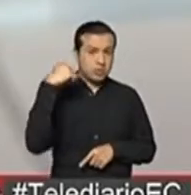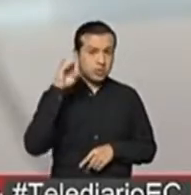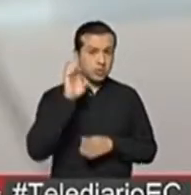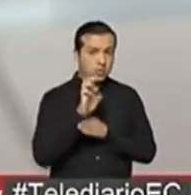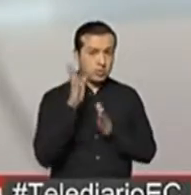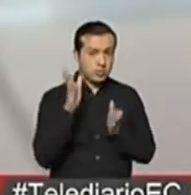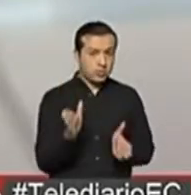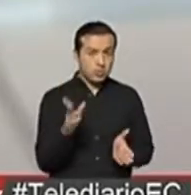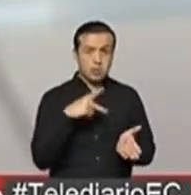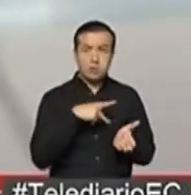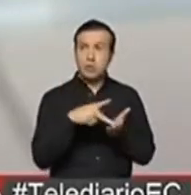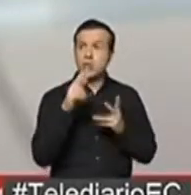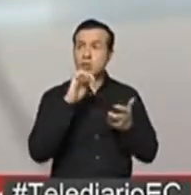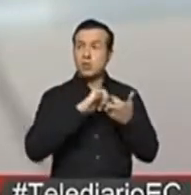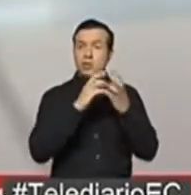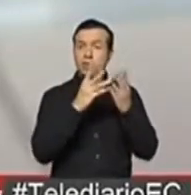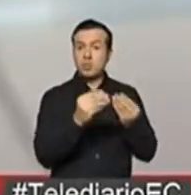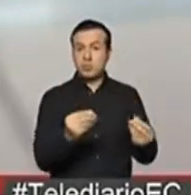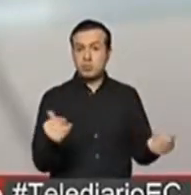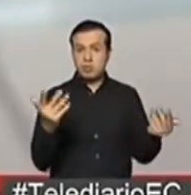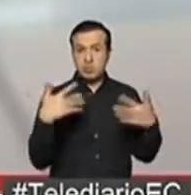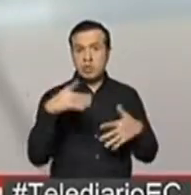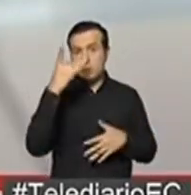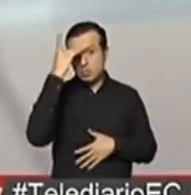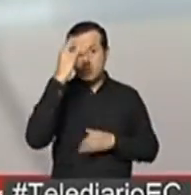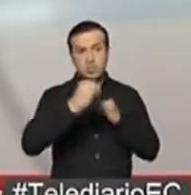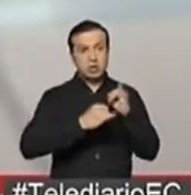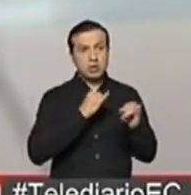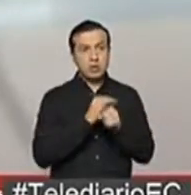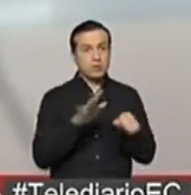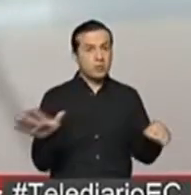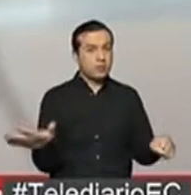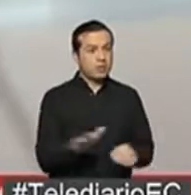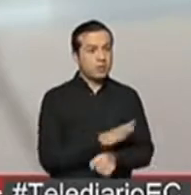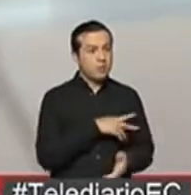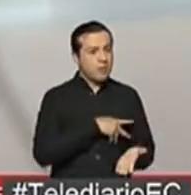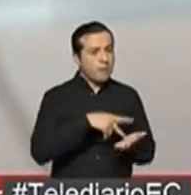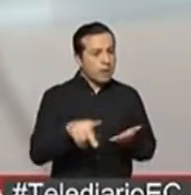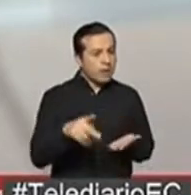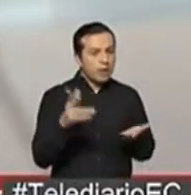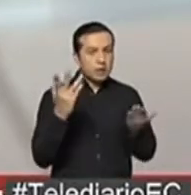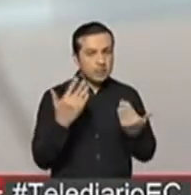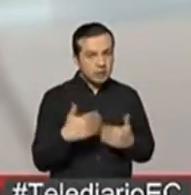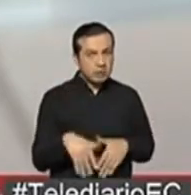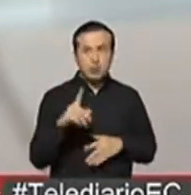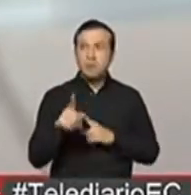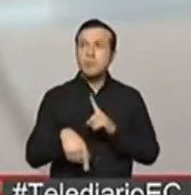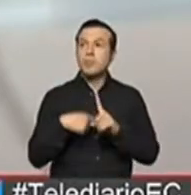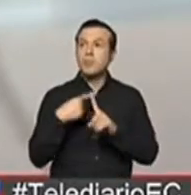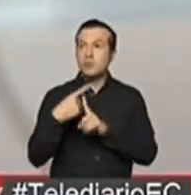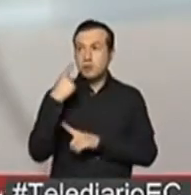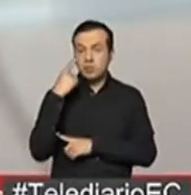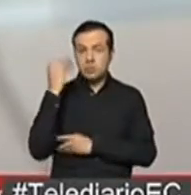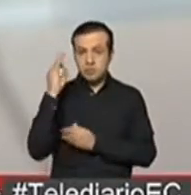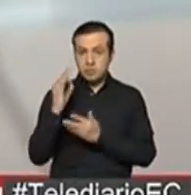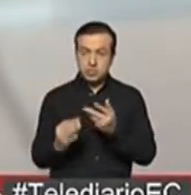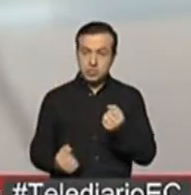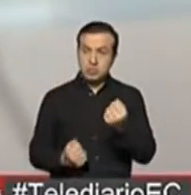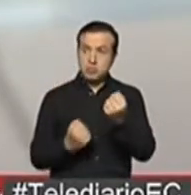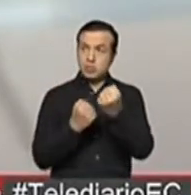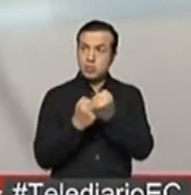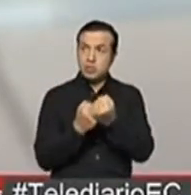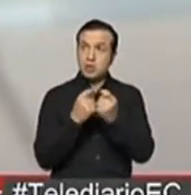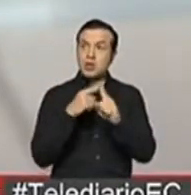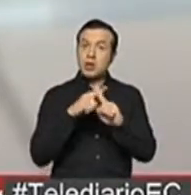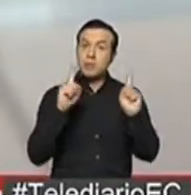estamos solucionando gran parte de la deuda externa casi en su totalidad y también financiando un presupuesto pero